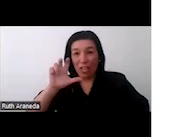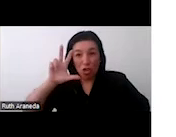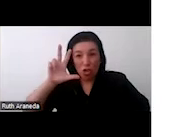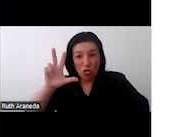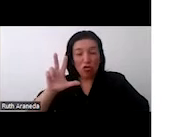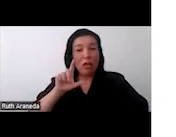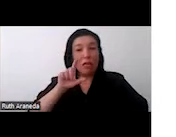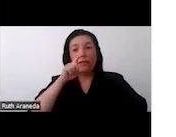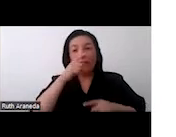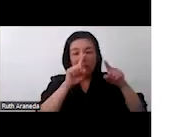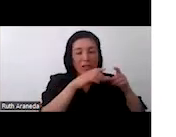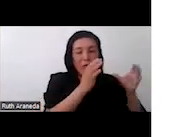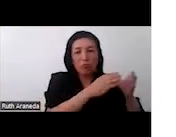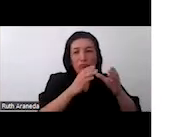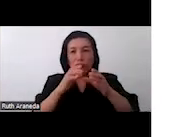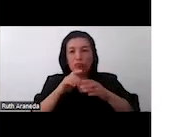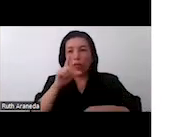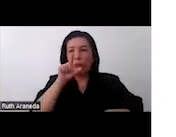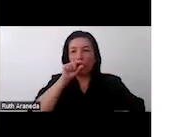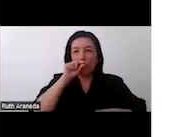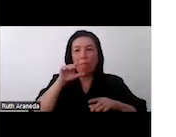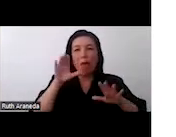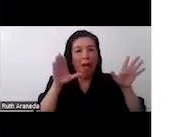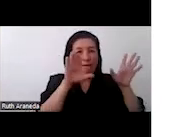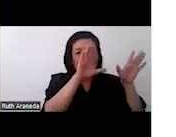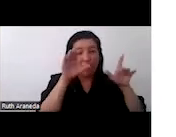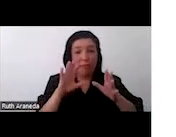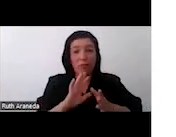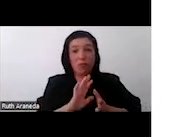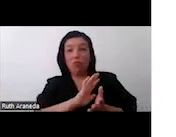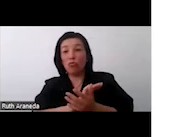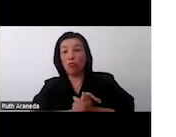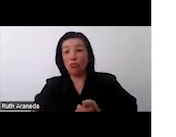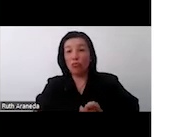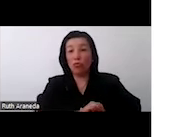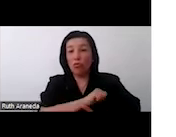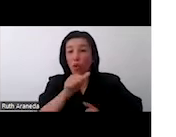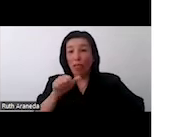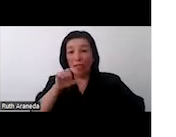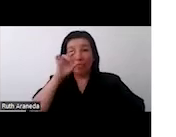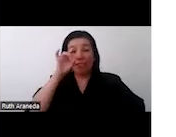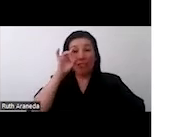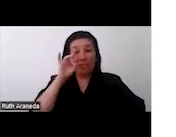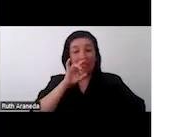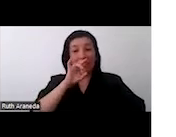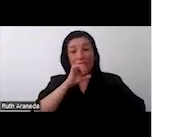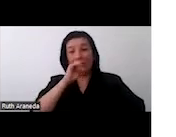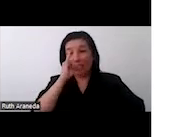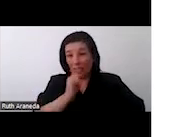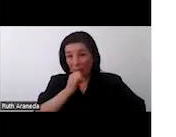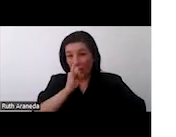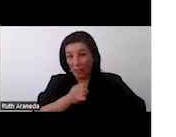aves. Ahora, esas especies no todas están siempre aquí. Hay algunas que se han